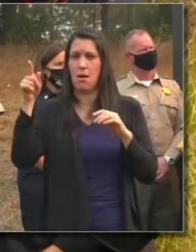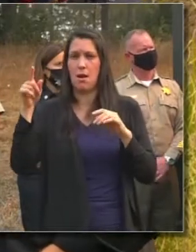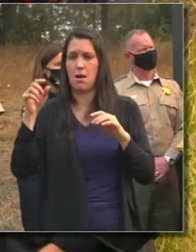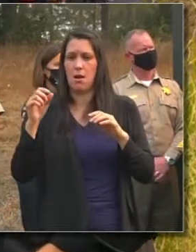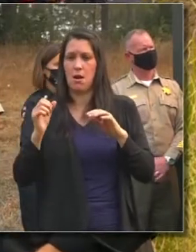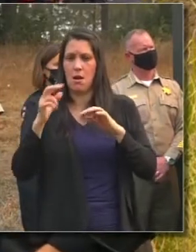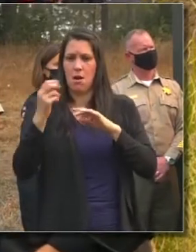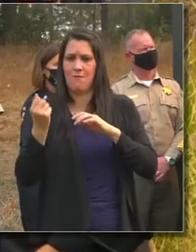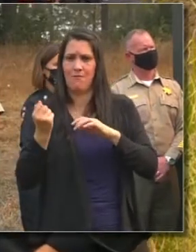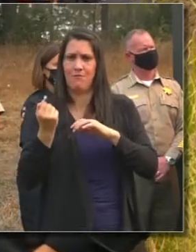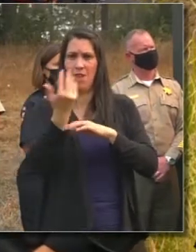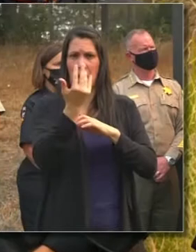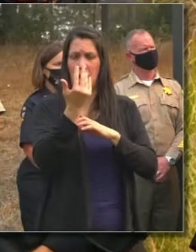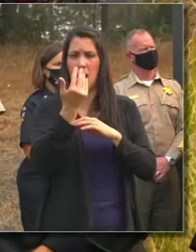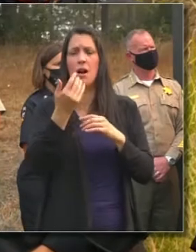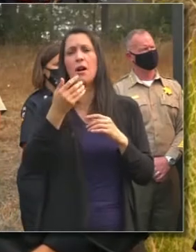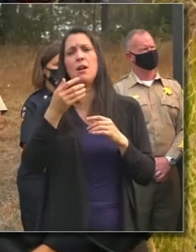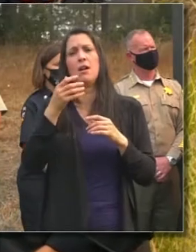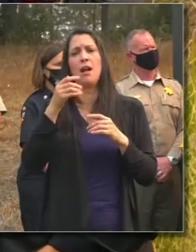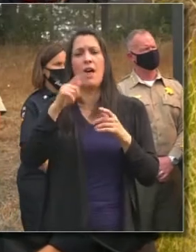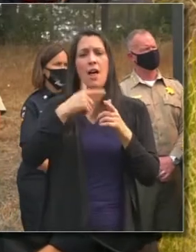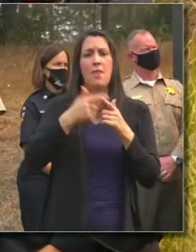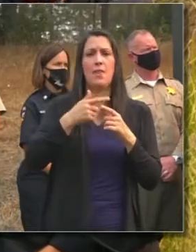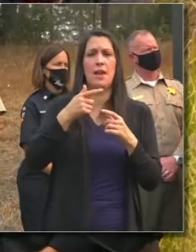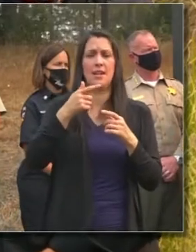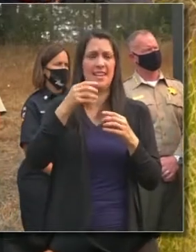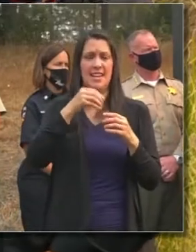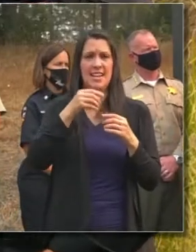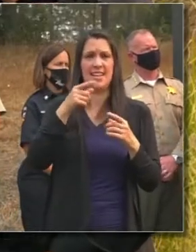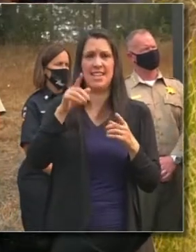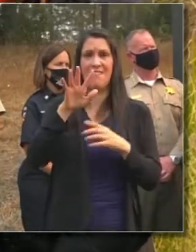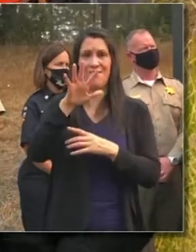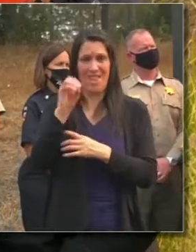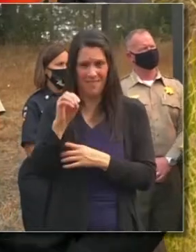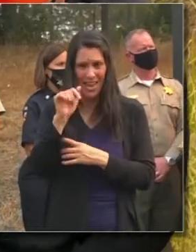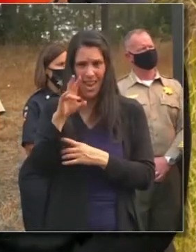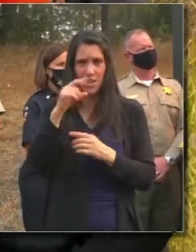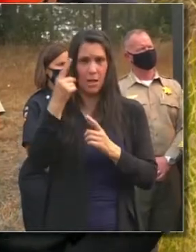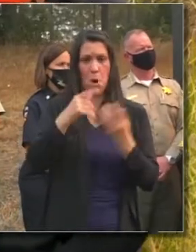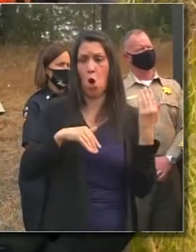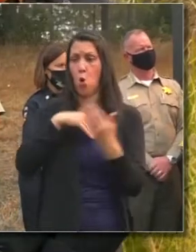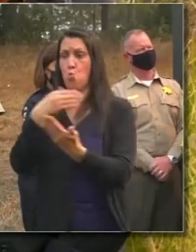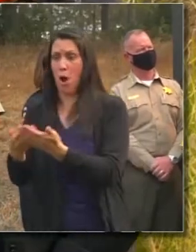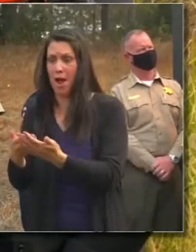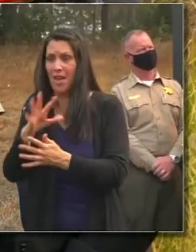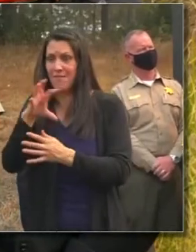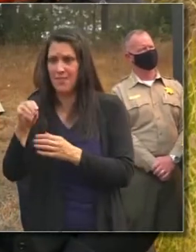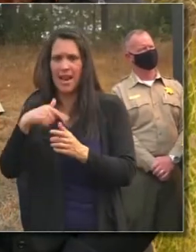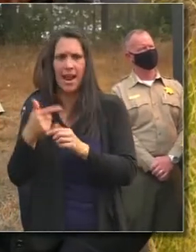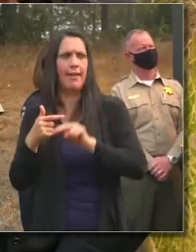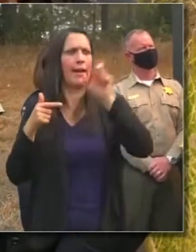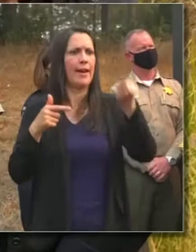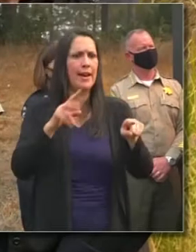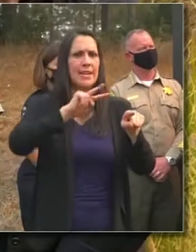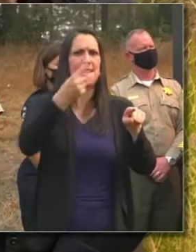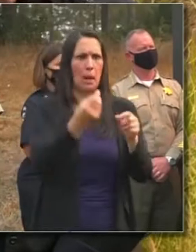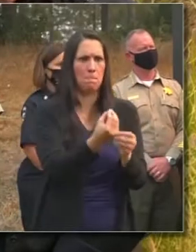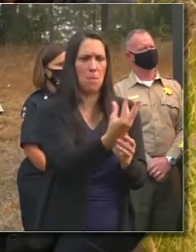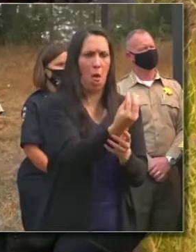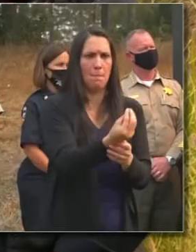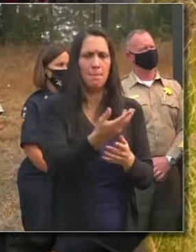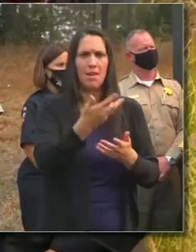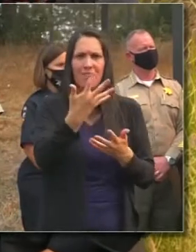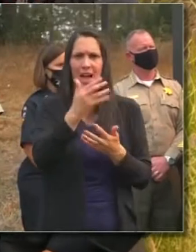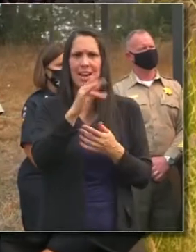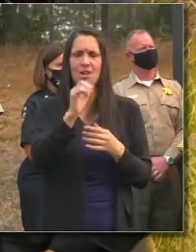que iba a haber un incendio que fue reportado con 545 acres y cuando llegó a ser de 58 acres y después nos dijeron que había otro de